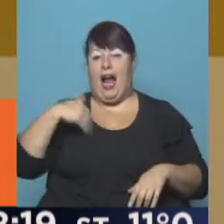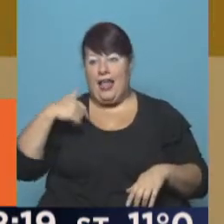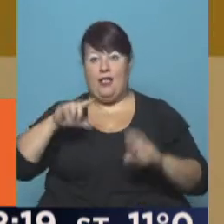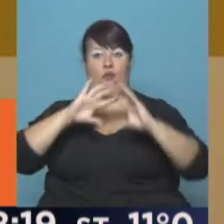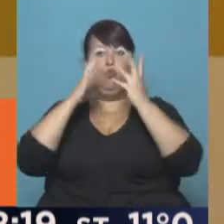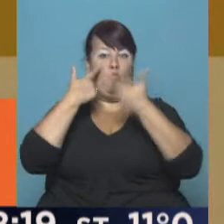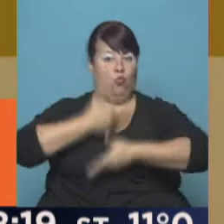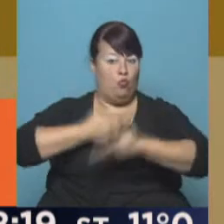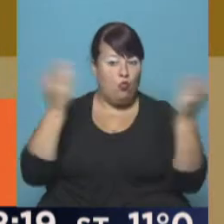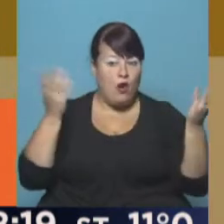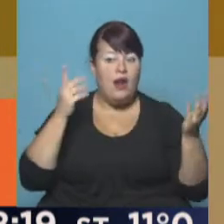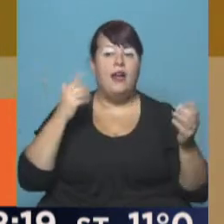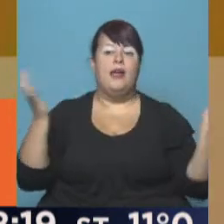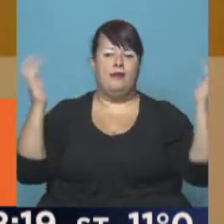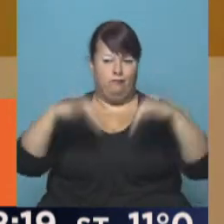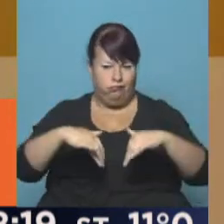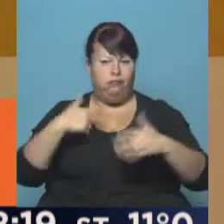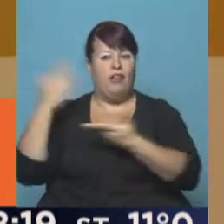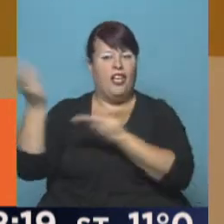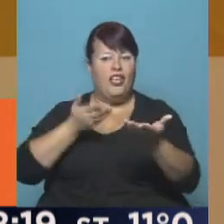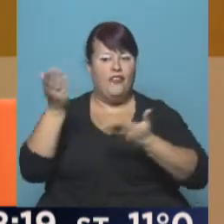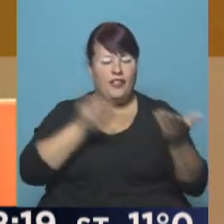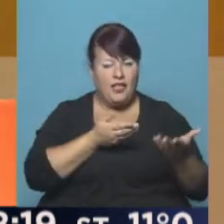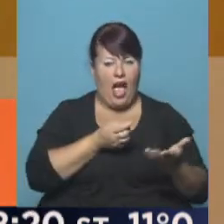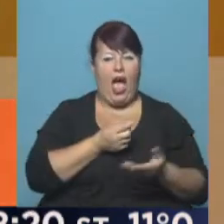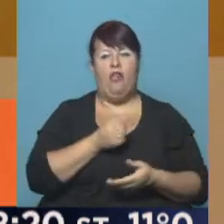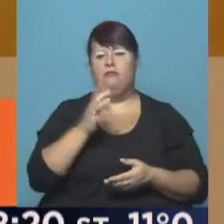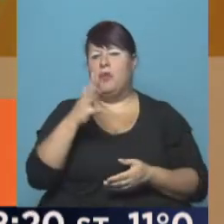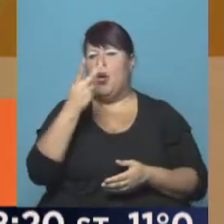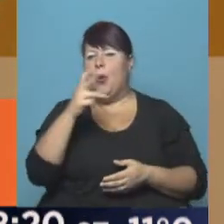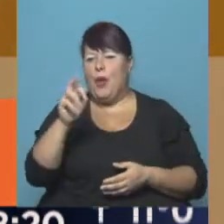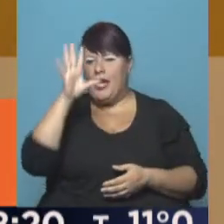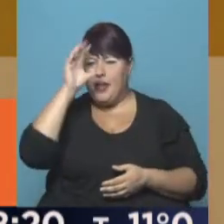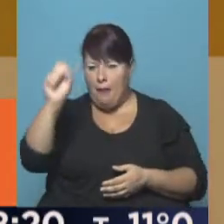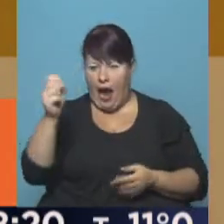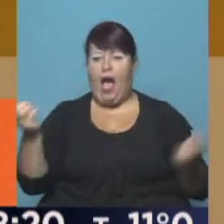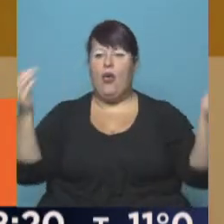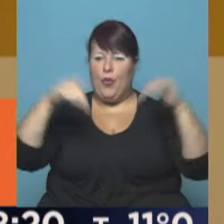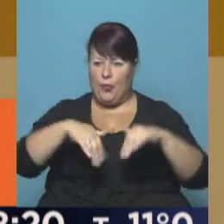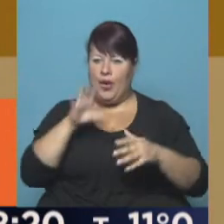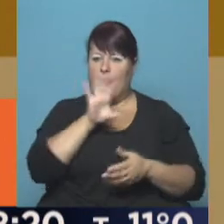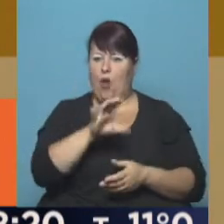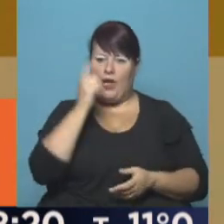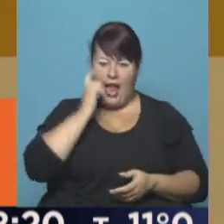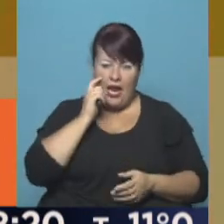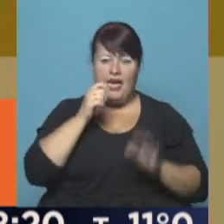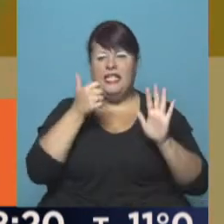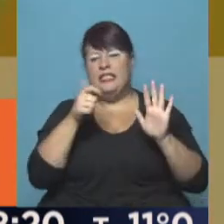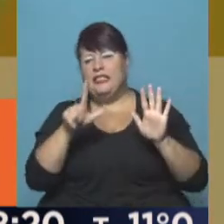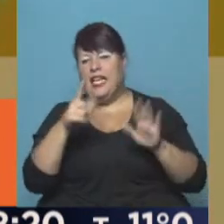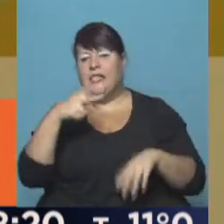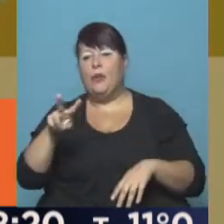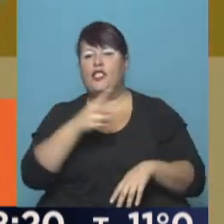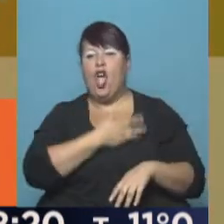que van a venir y hemos invitado cerca de 20 embajadores van a estar en nuestra provincia 6 ó 7